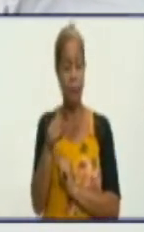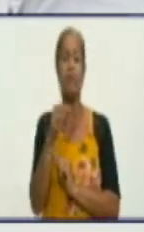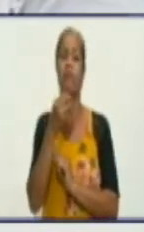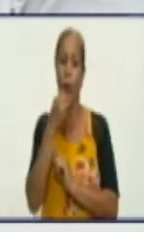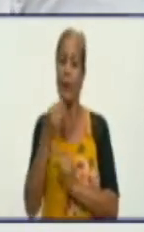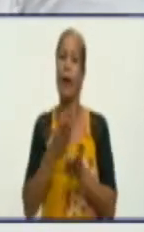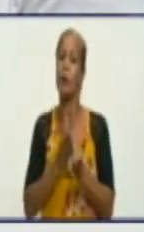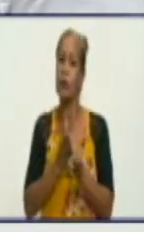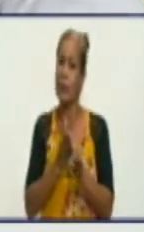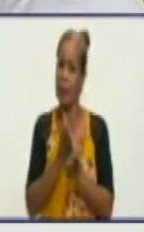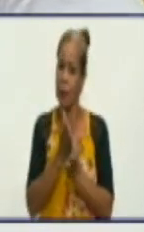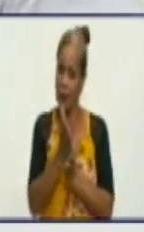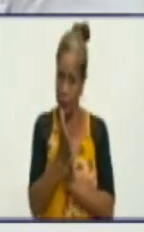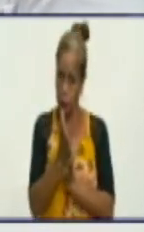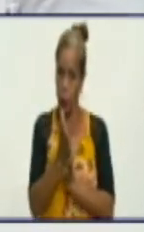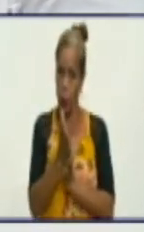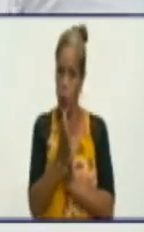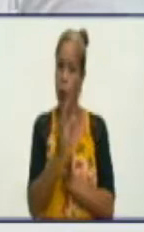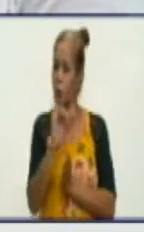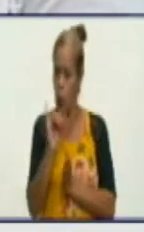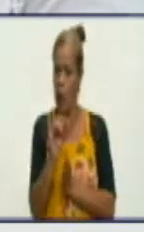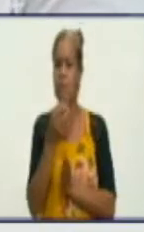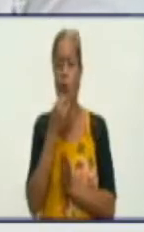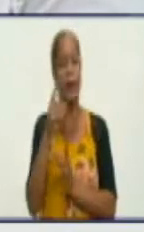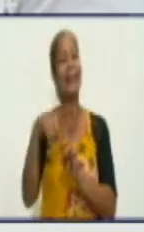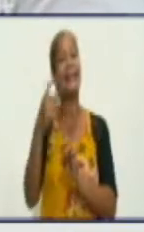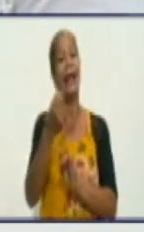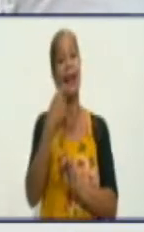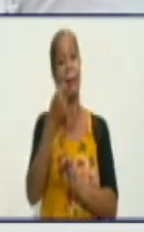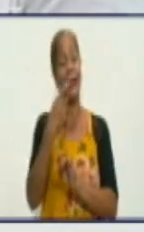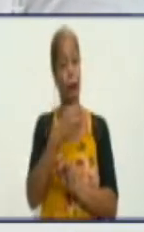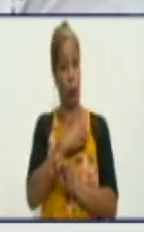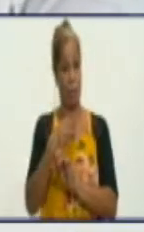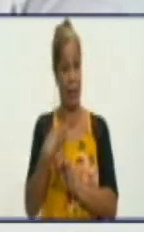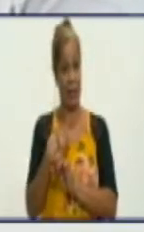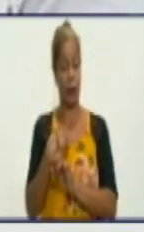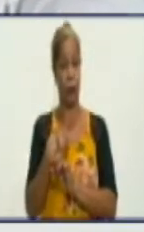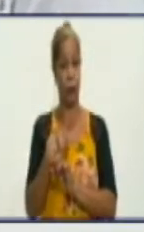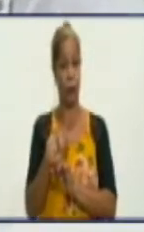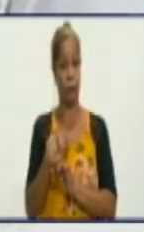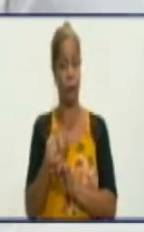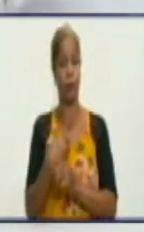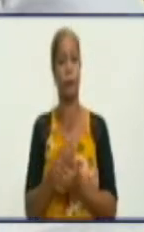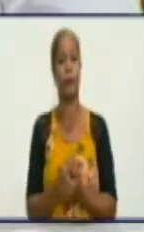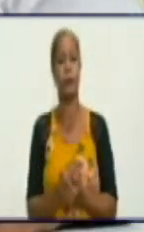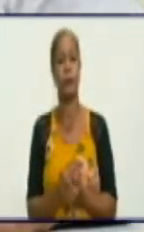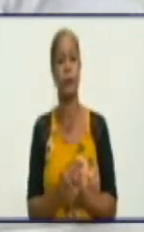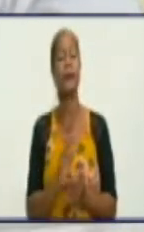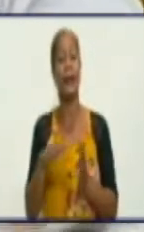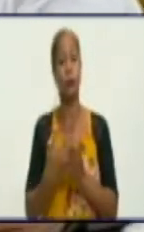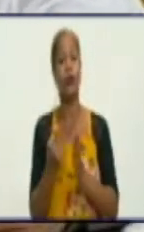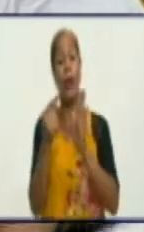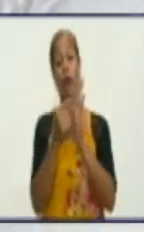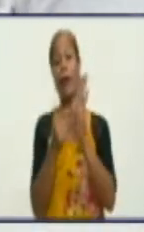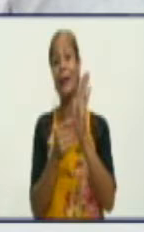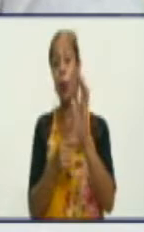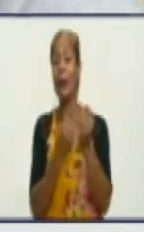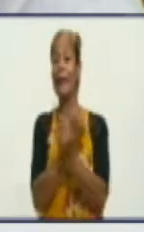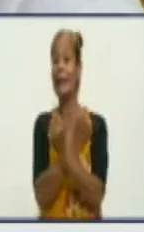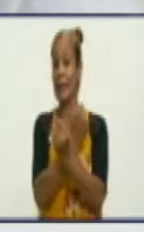tratamiento farmacológico o no farmacológico, que es muy importante el no farmacológico en lo otro que me está preguntando, o sea, los factores de riesgo y